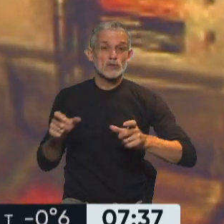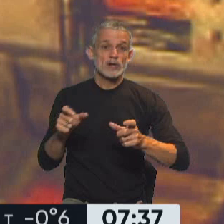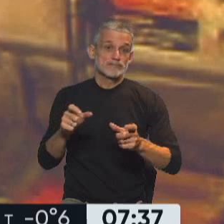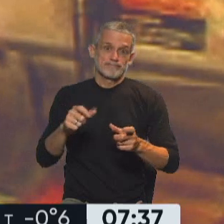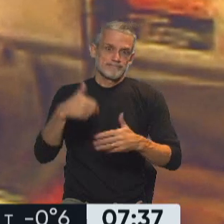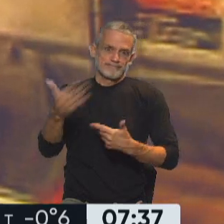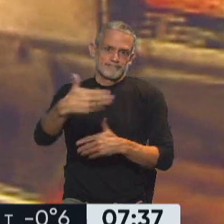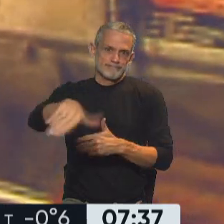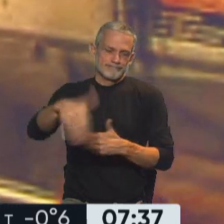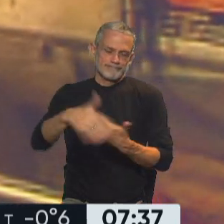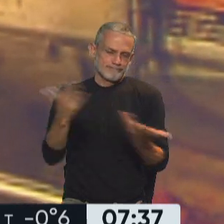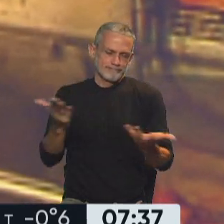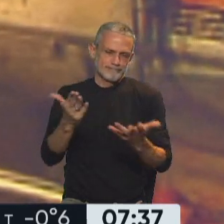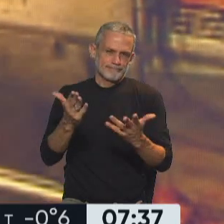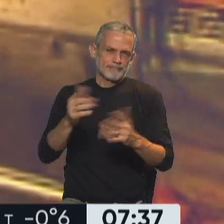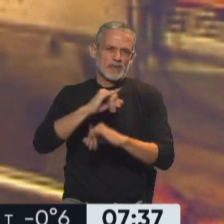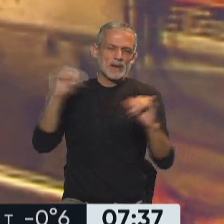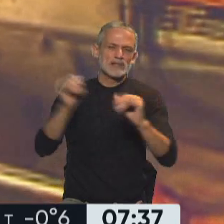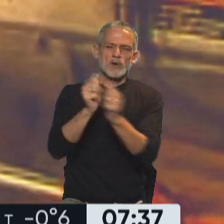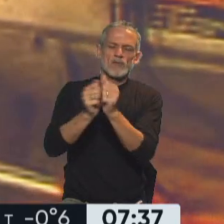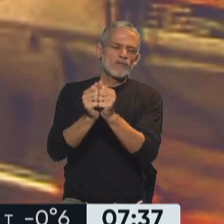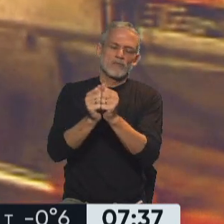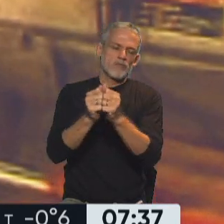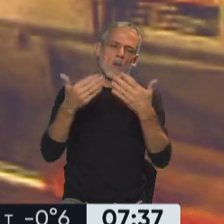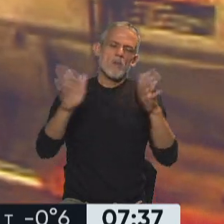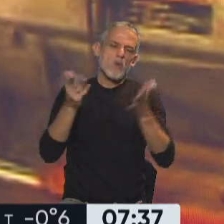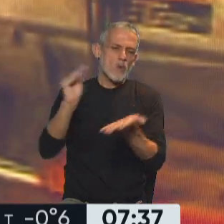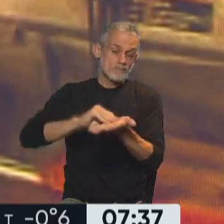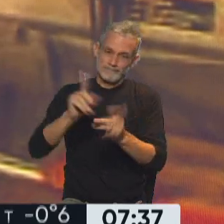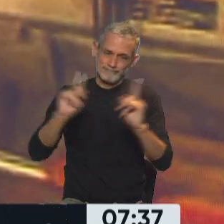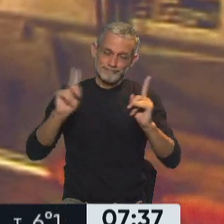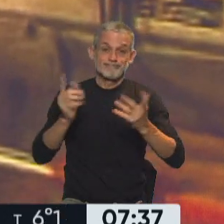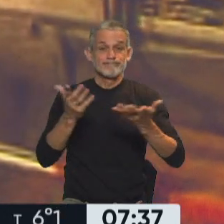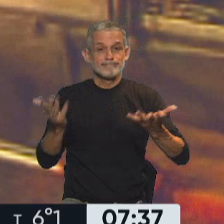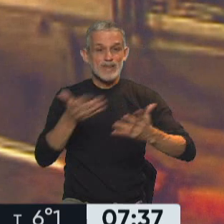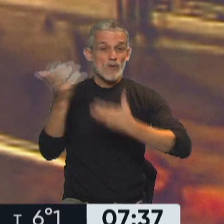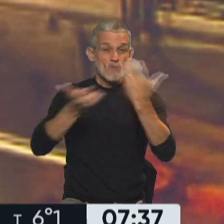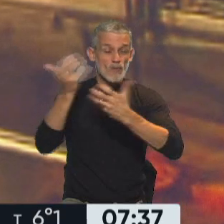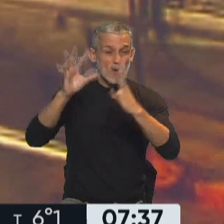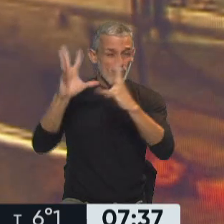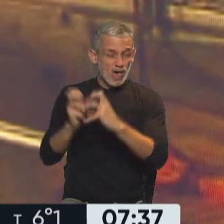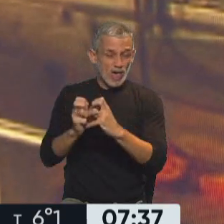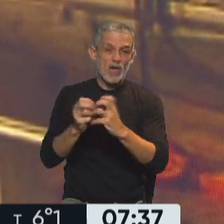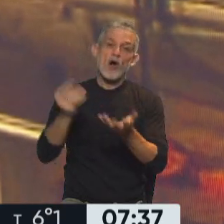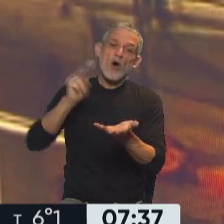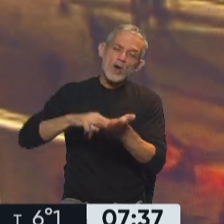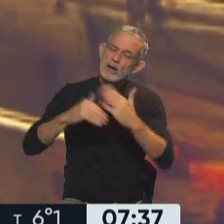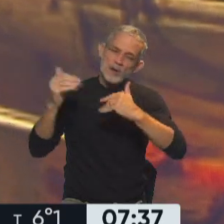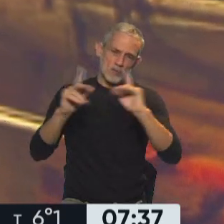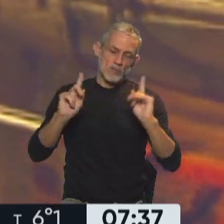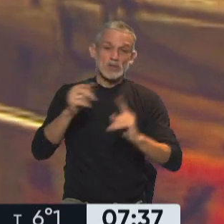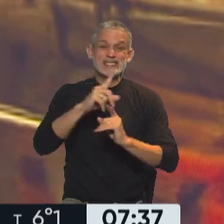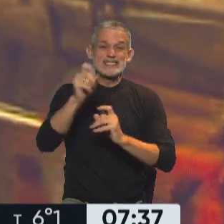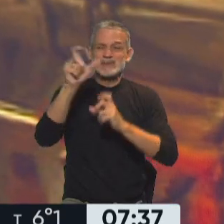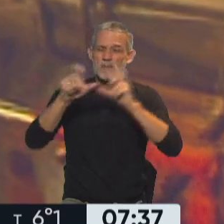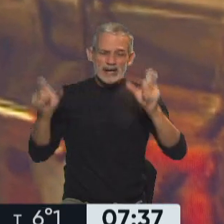qué? Porque se anunció que esa planta no se va a reabrir. Lo que destruyó el fuego no se va a reabrir. Entonces cientos de personas